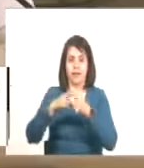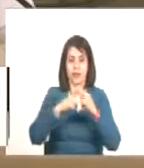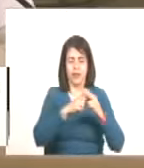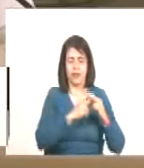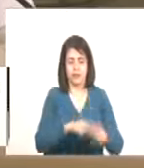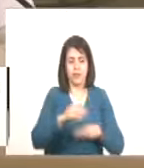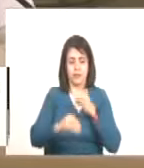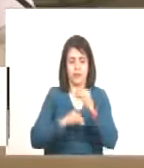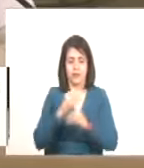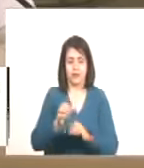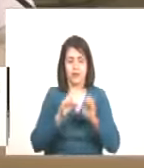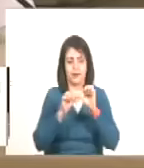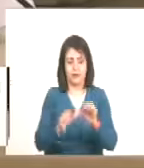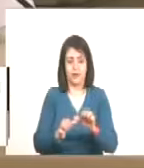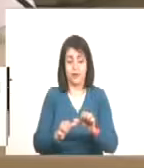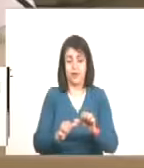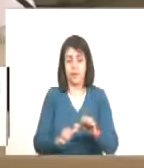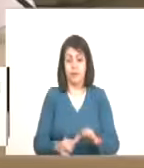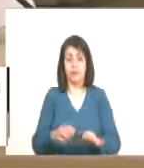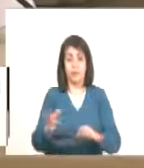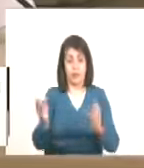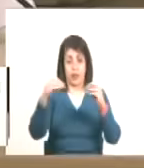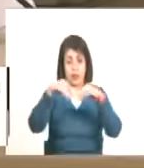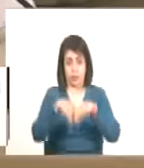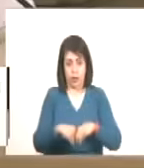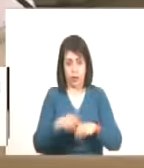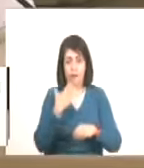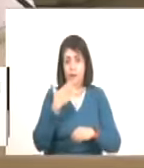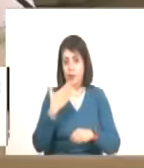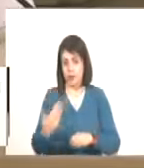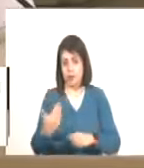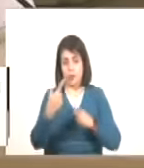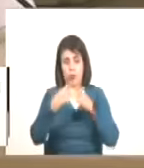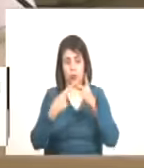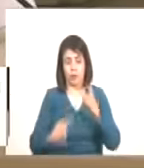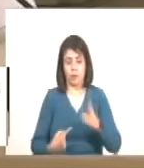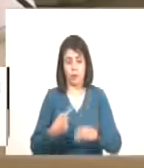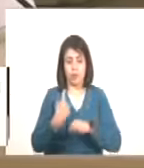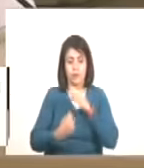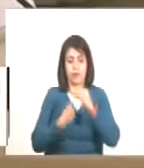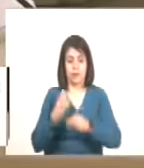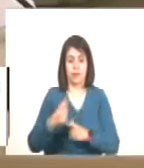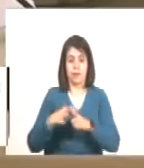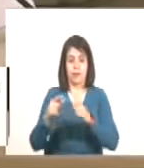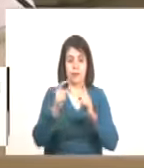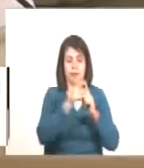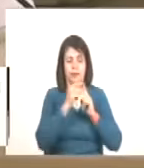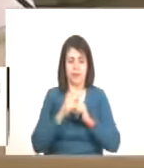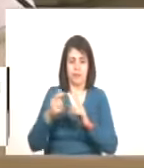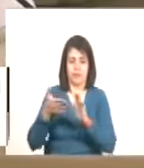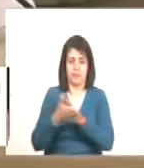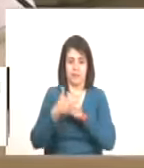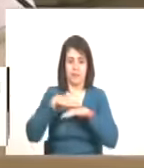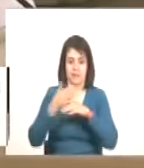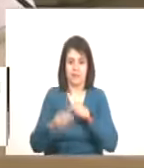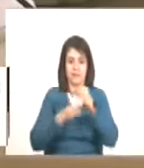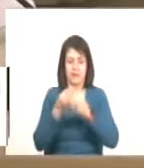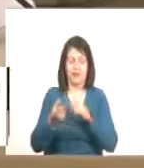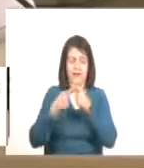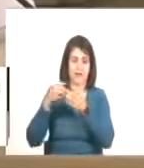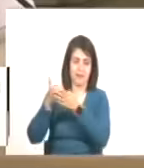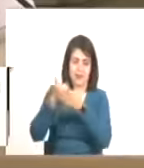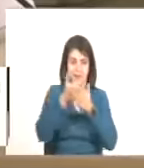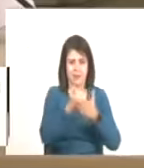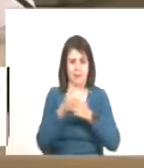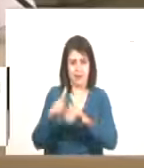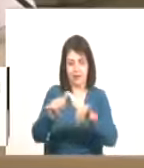a establecer, fijar, convenir o exigir condiciones y términos exorbitantes u otras